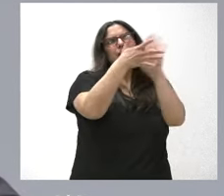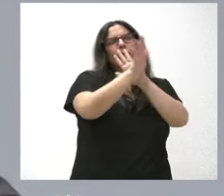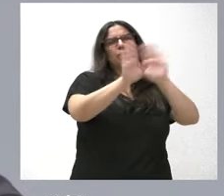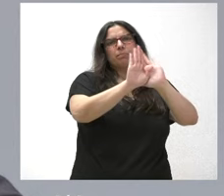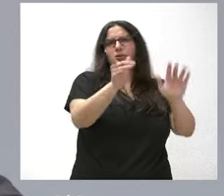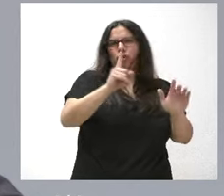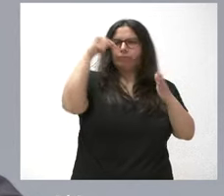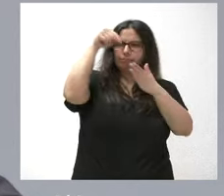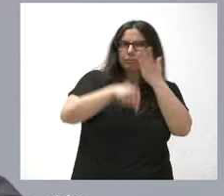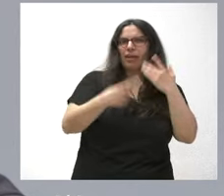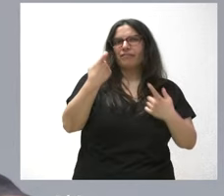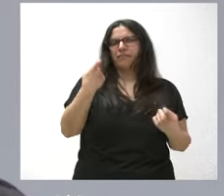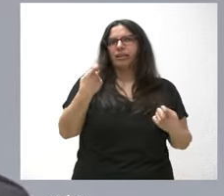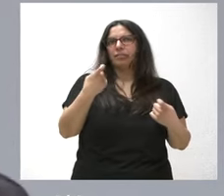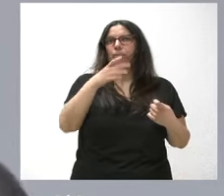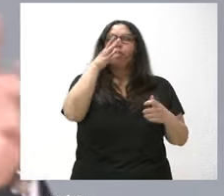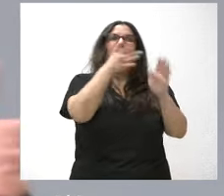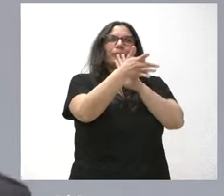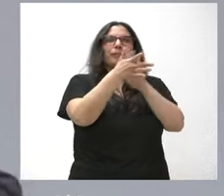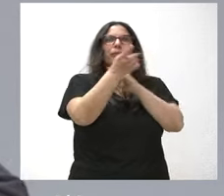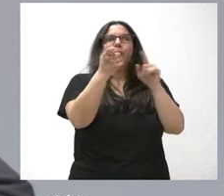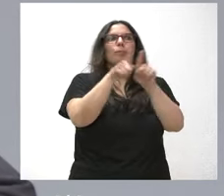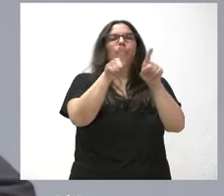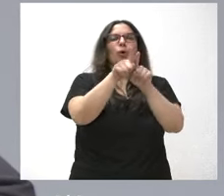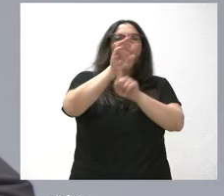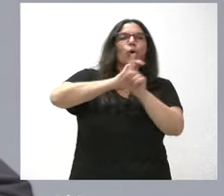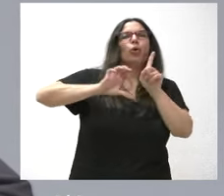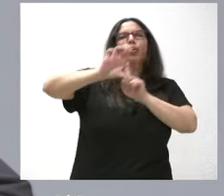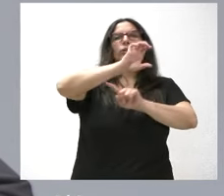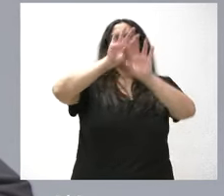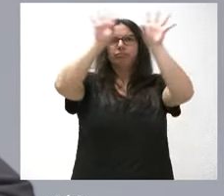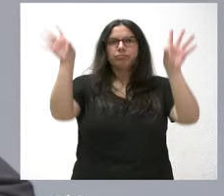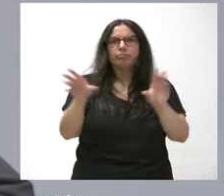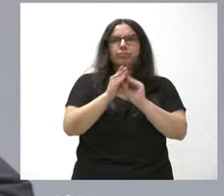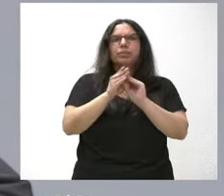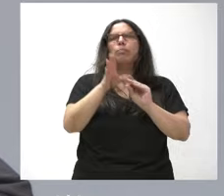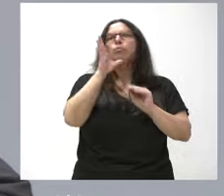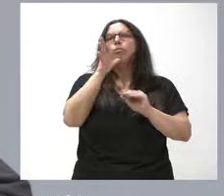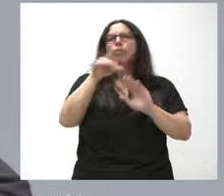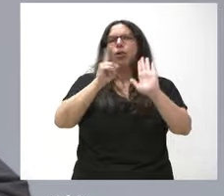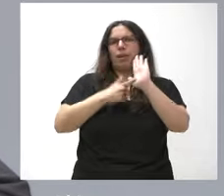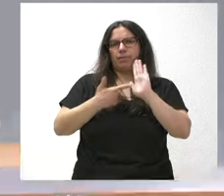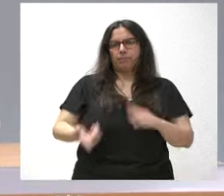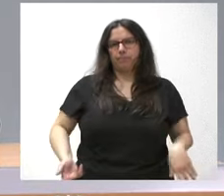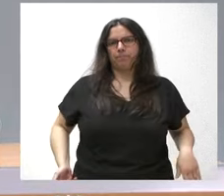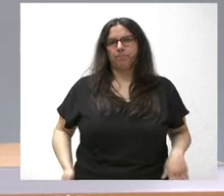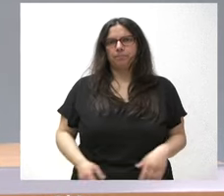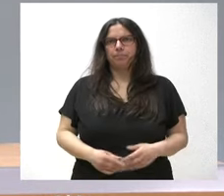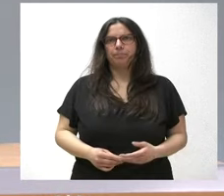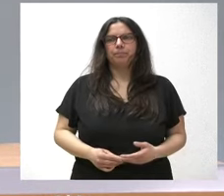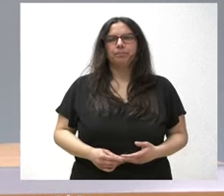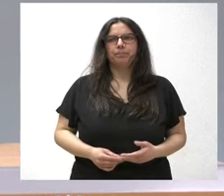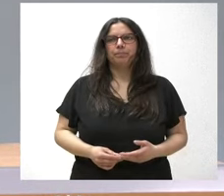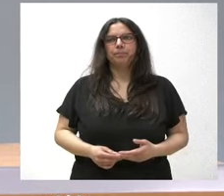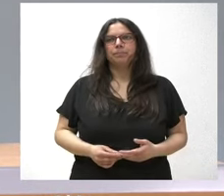expositiva, que no deja de ser la figuración del marco global en el que se inserta ese texto que se aprueba. Dice que no quieren